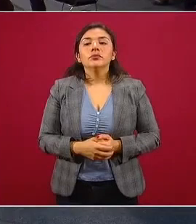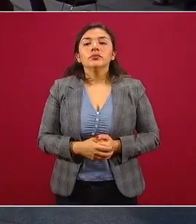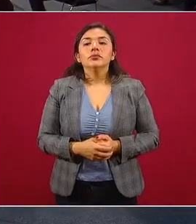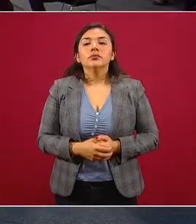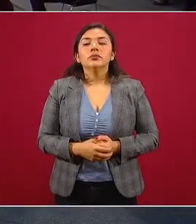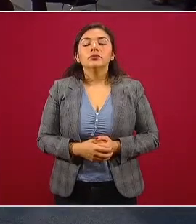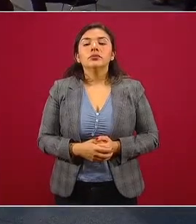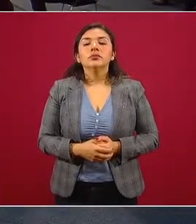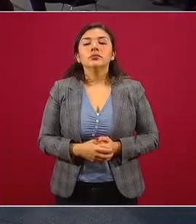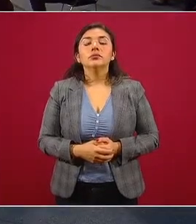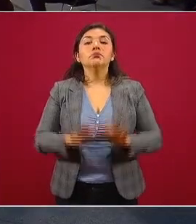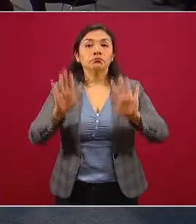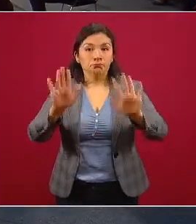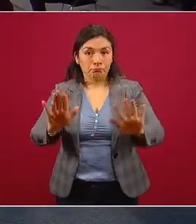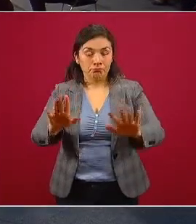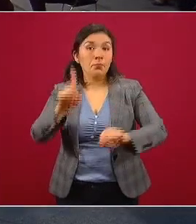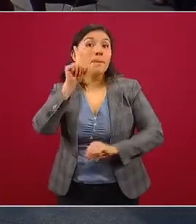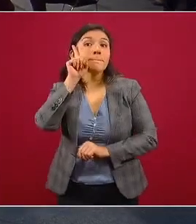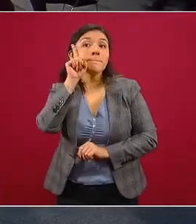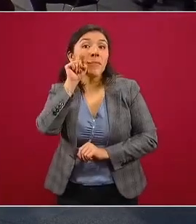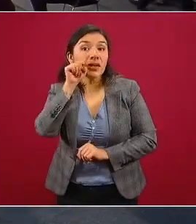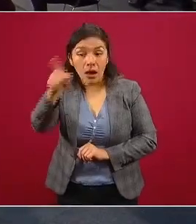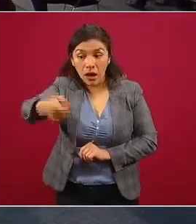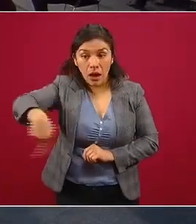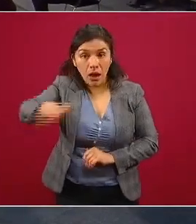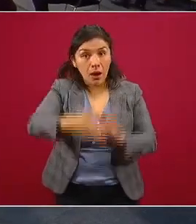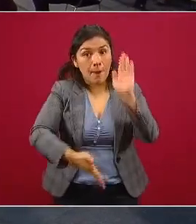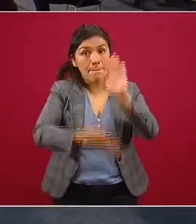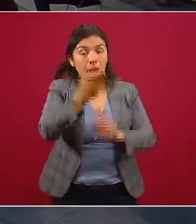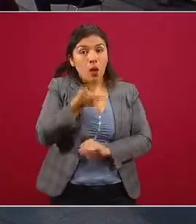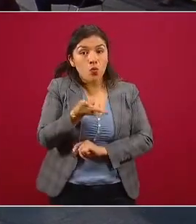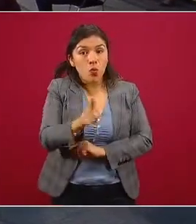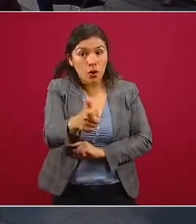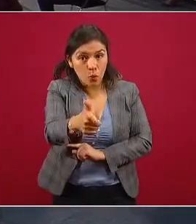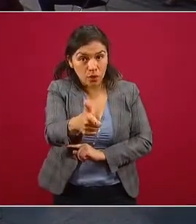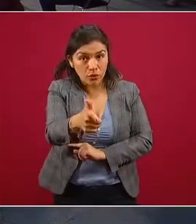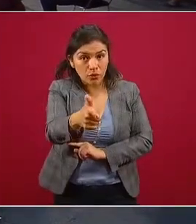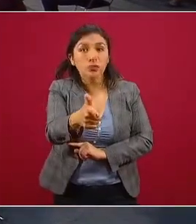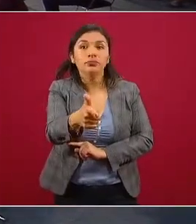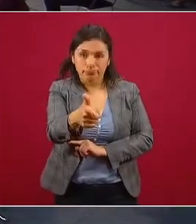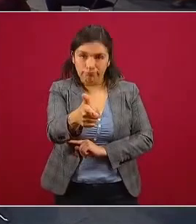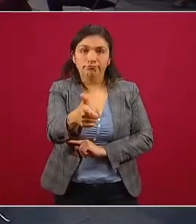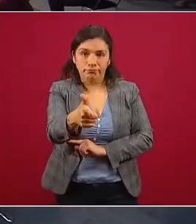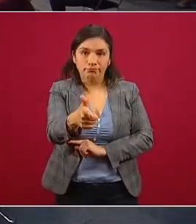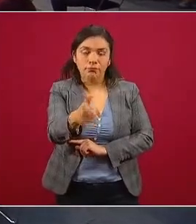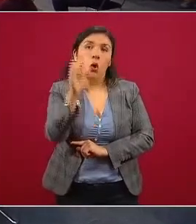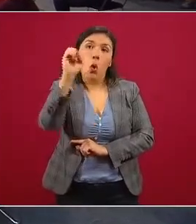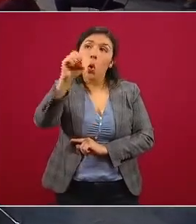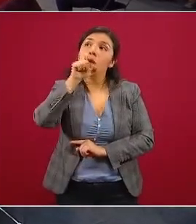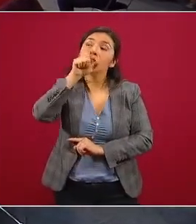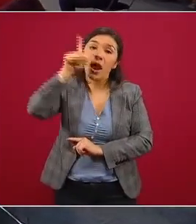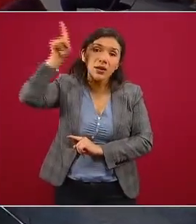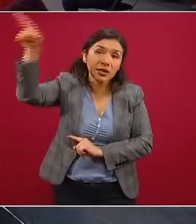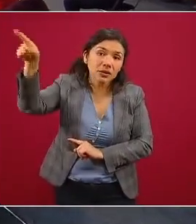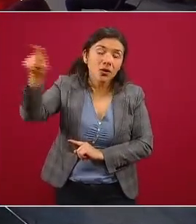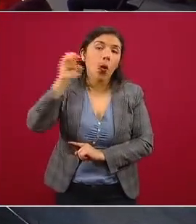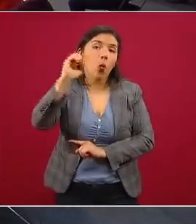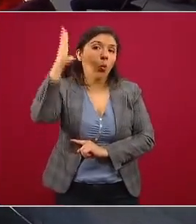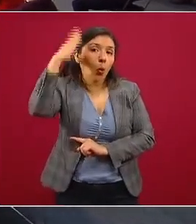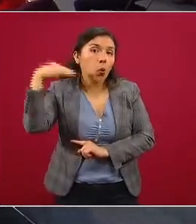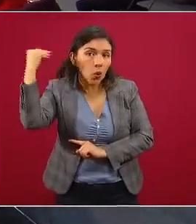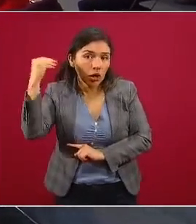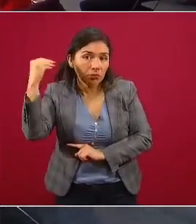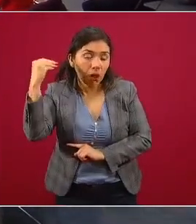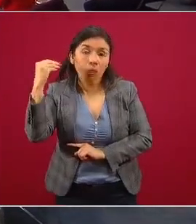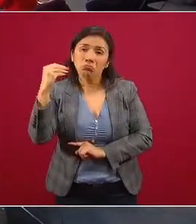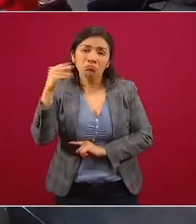para mañana los que van a Guanajuato, si no a Jalisco, a Colima,